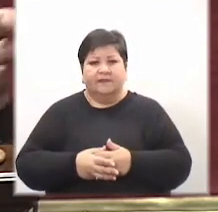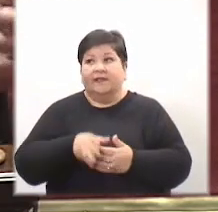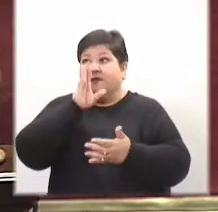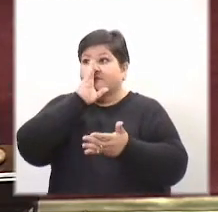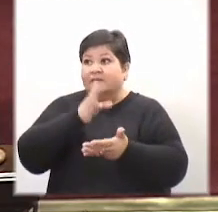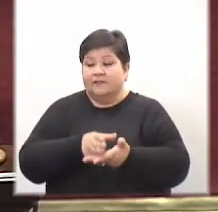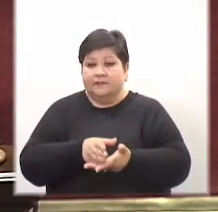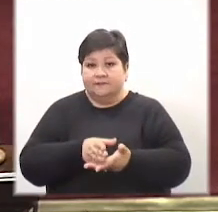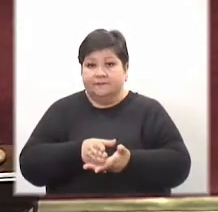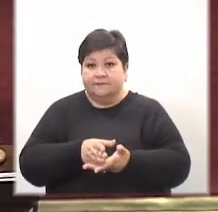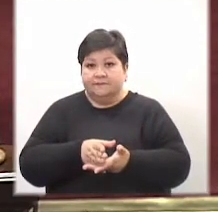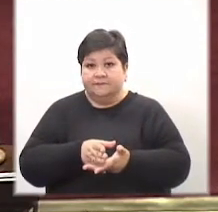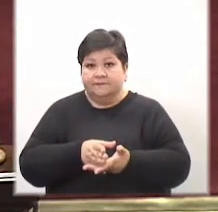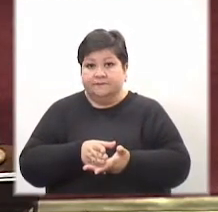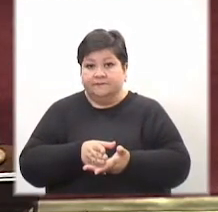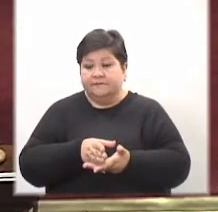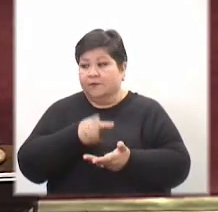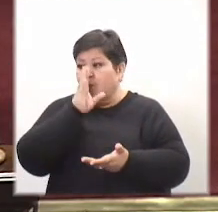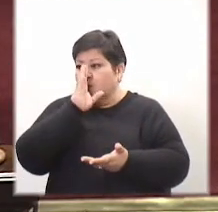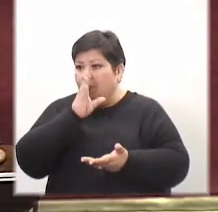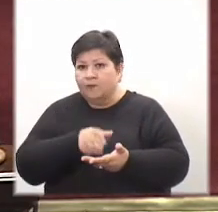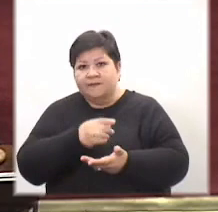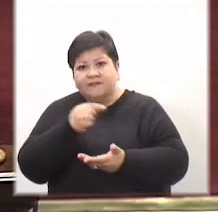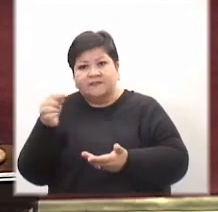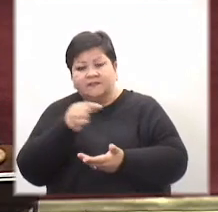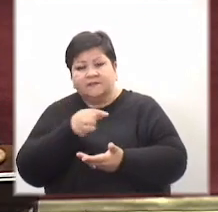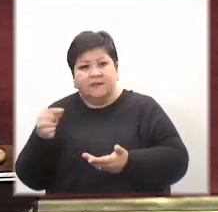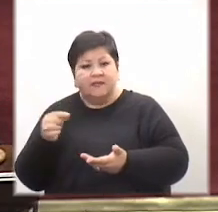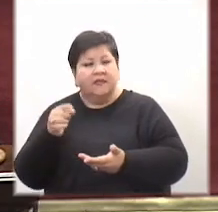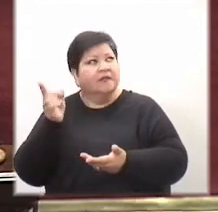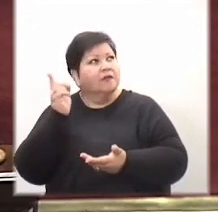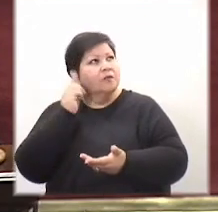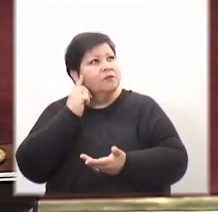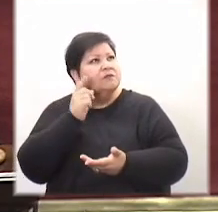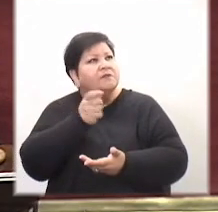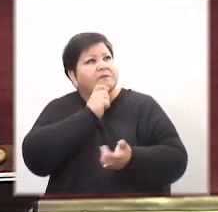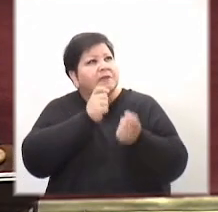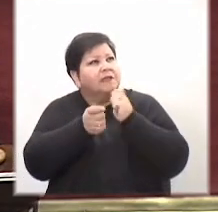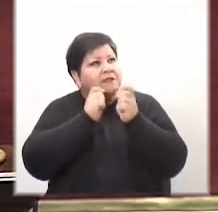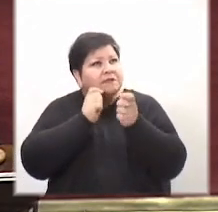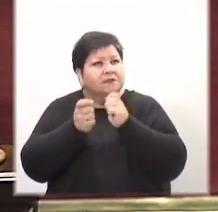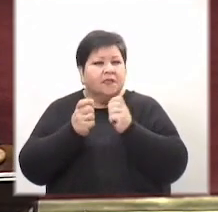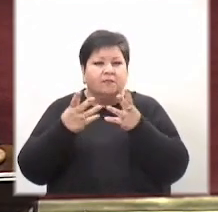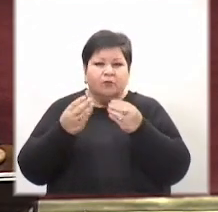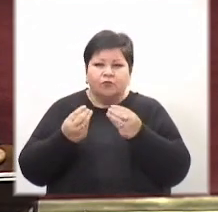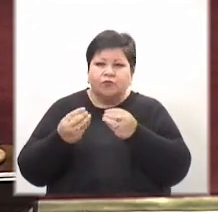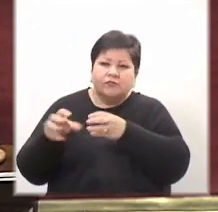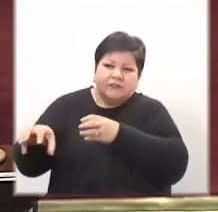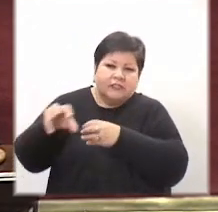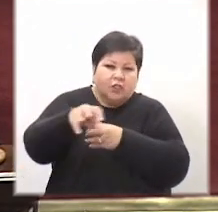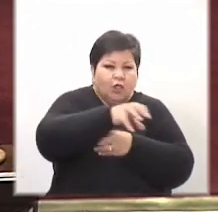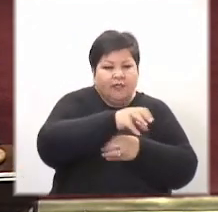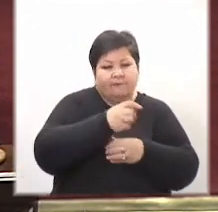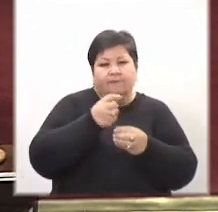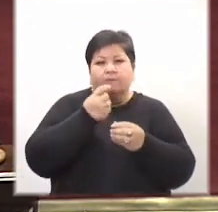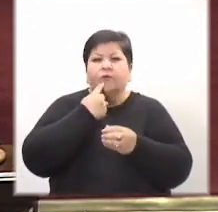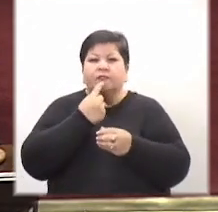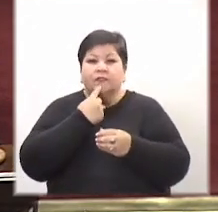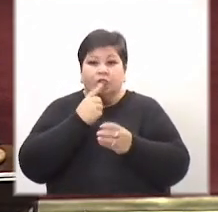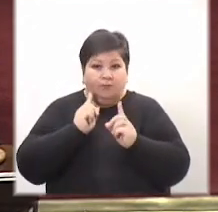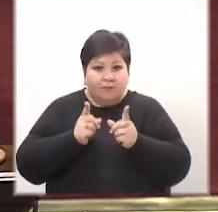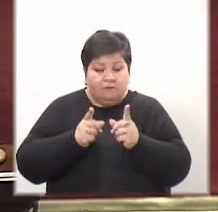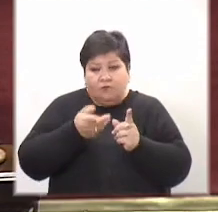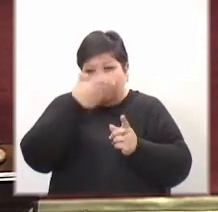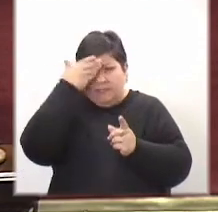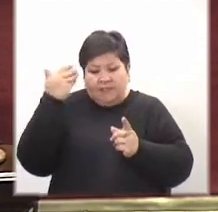Finalmente, estas últimas semanas hemos escuchado en la prensa declaraciones de varios actores políticos del Frente Amplio decir que la